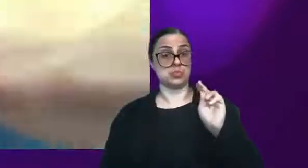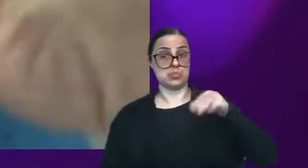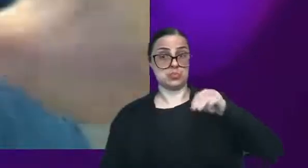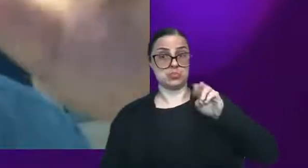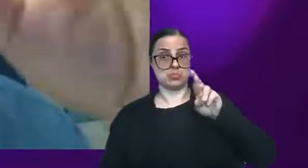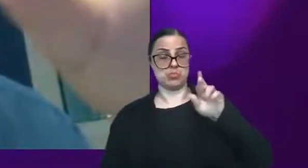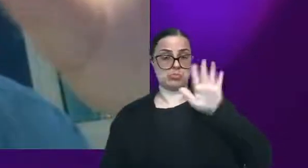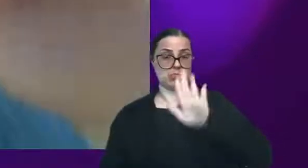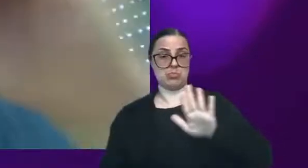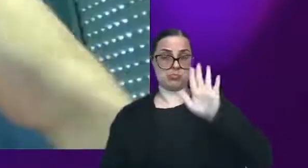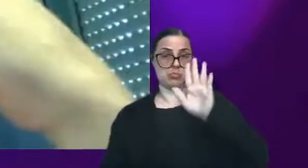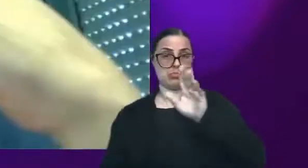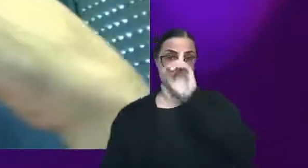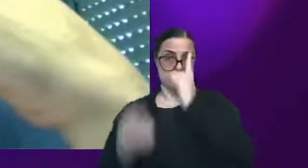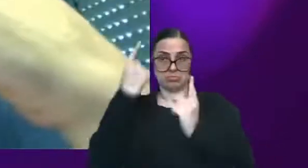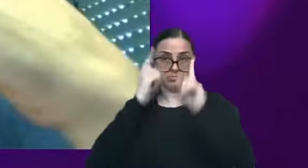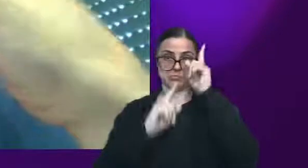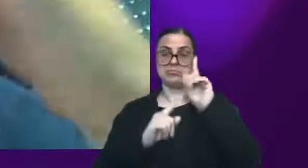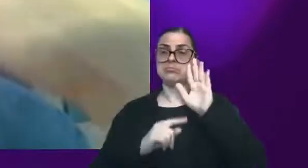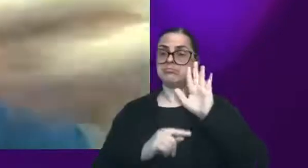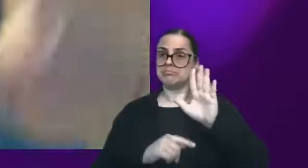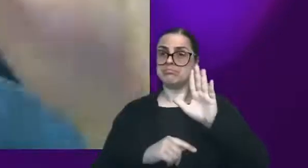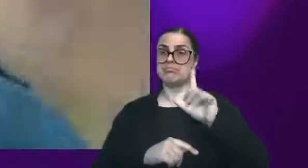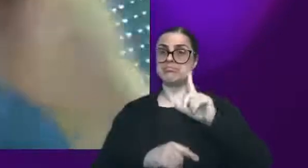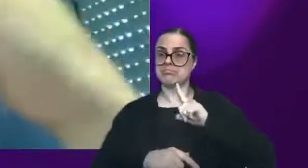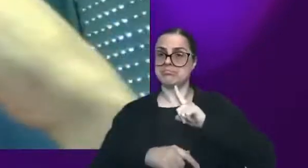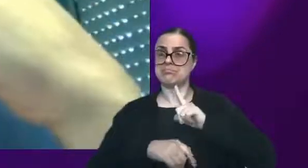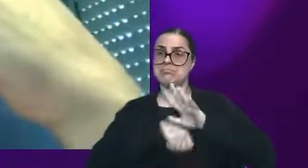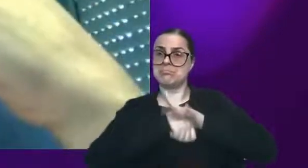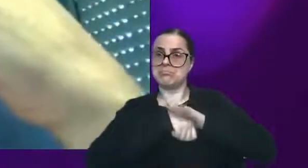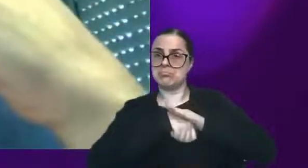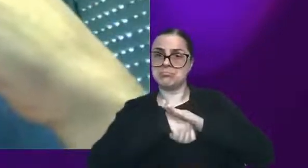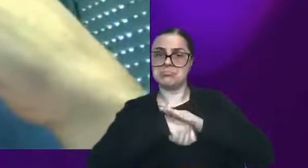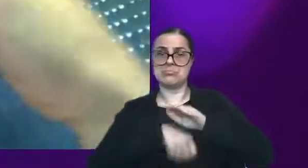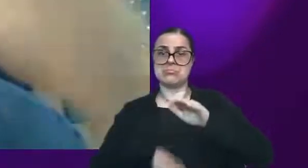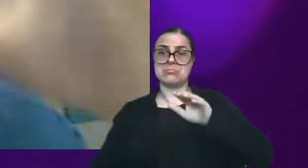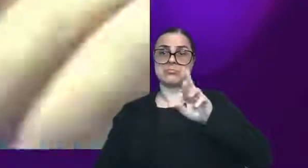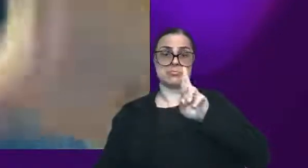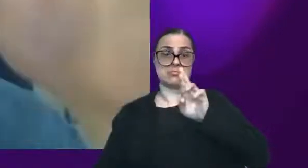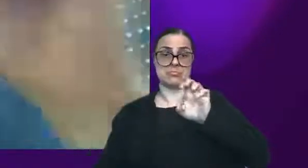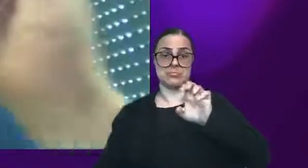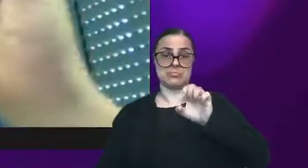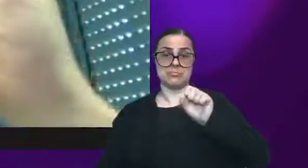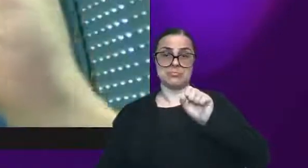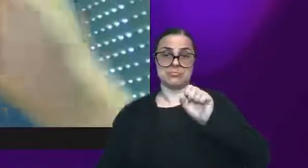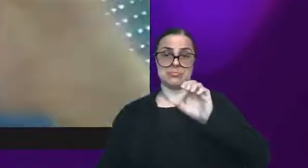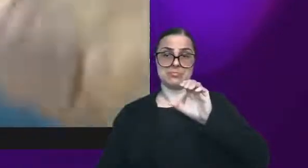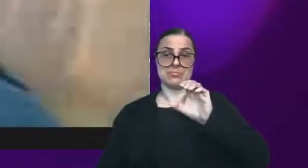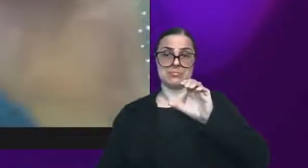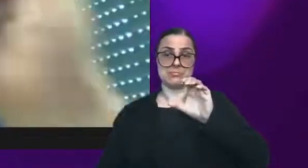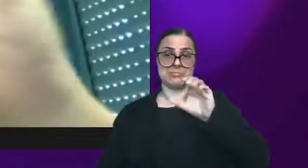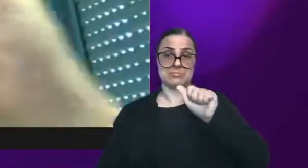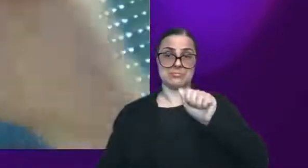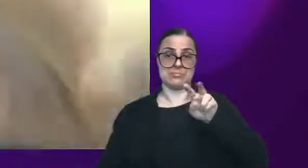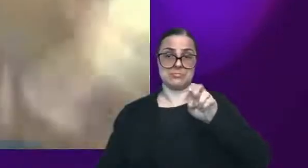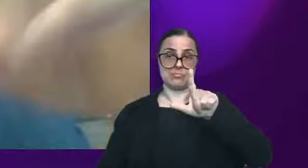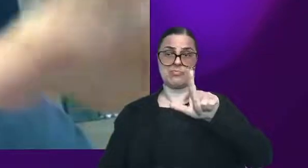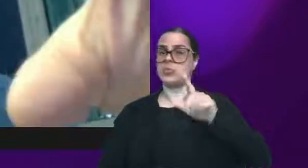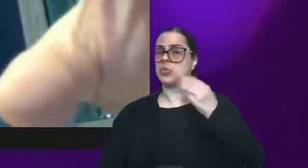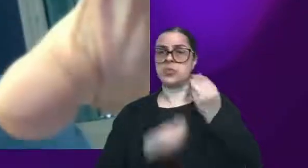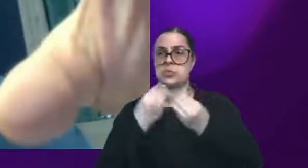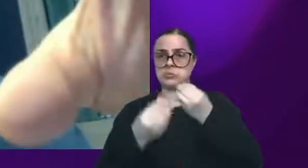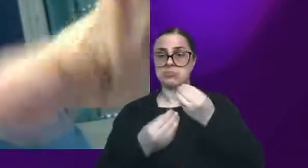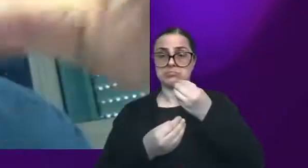ejemplo, un enfermo que tiene una doença neuroendócrina, el primario resecado, y tiene